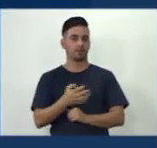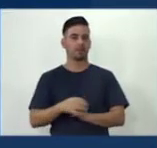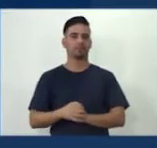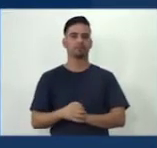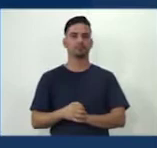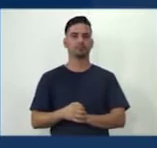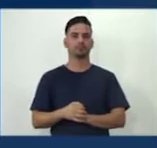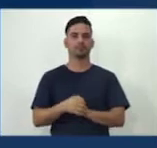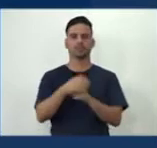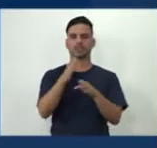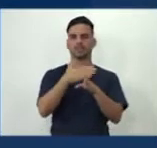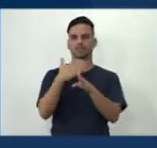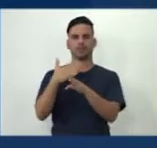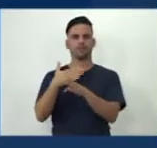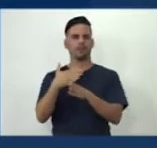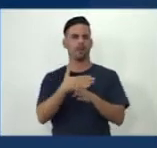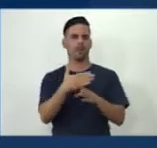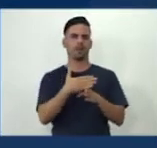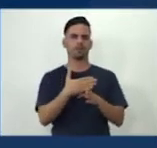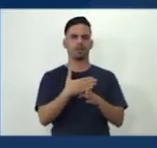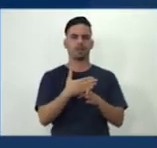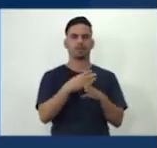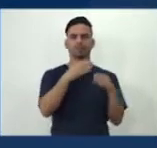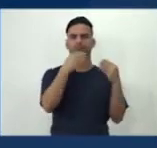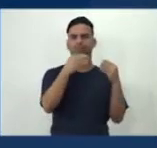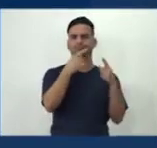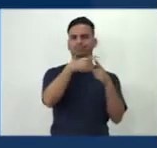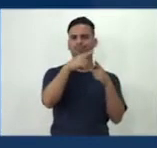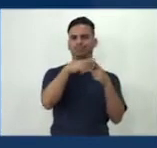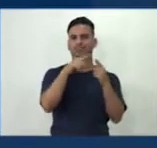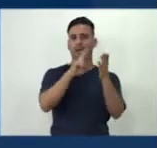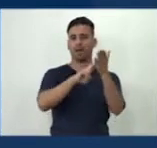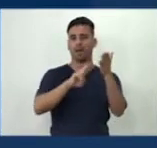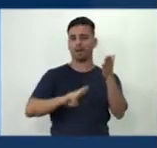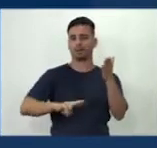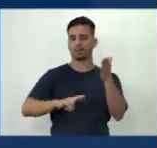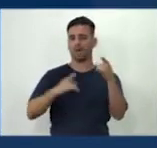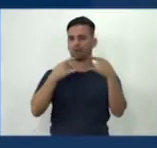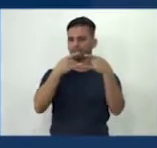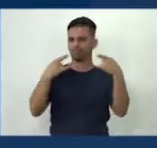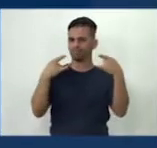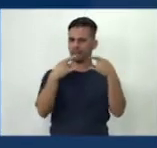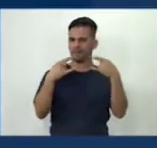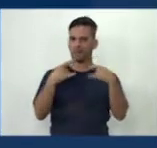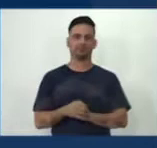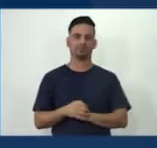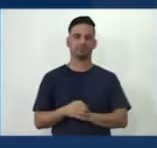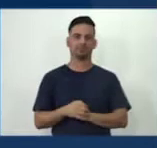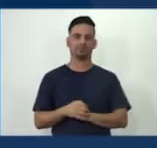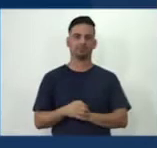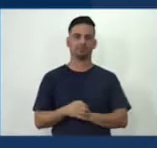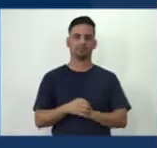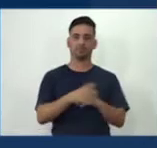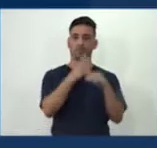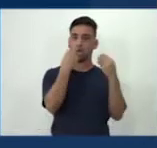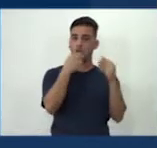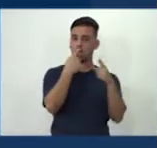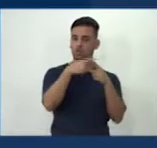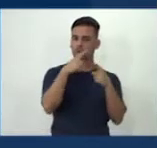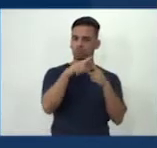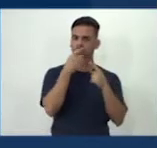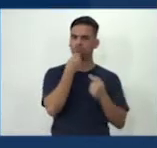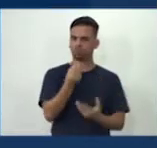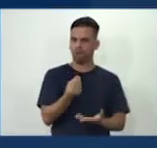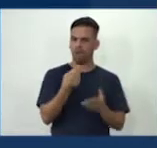hacer referencia a las analogías y diferencias entre los cuerpos electrizados y los imanes. Los cuerpos pueden